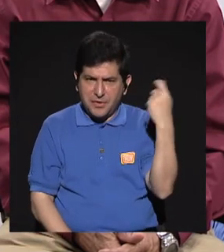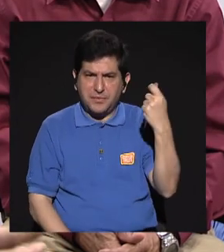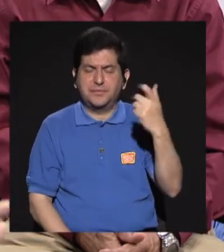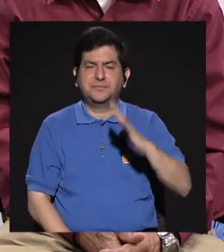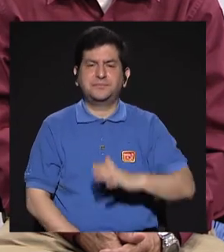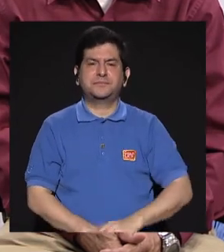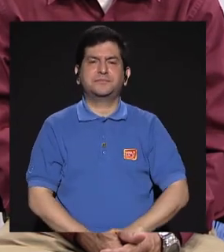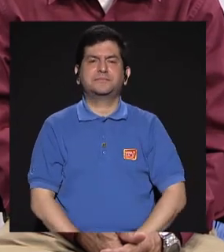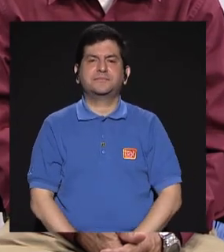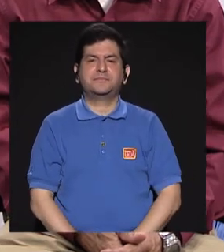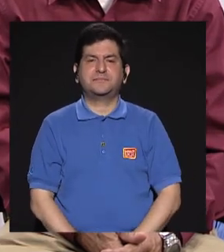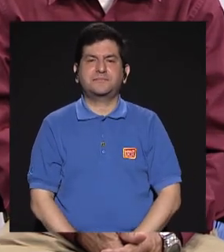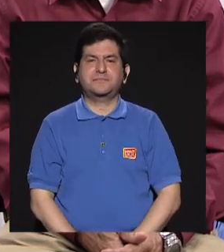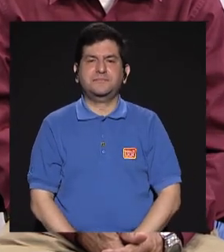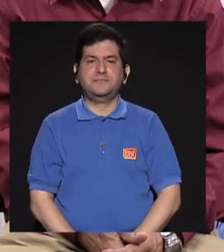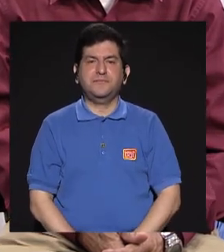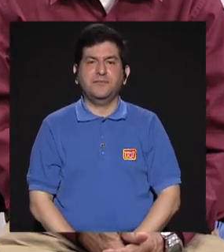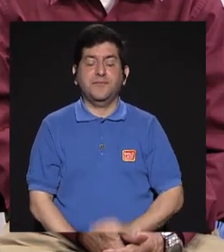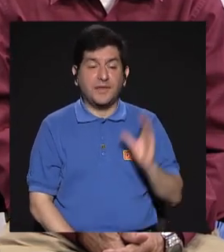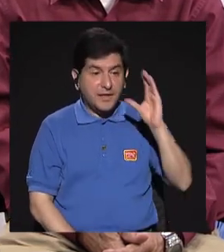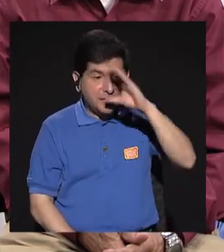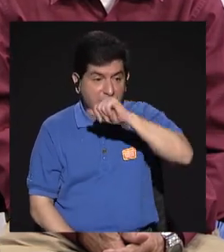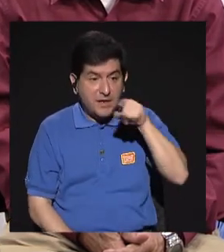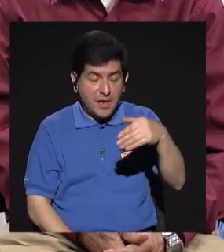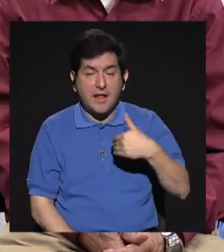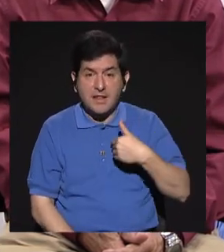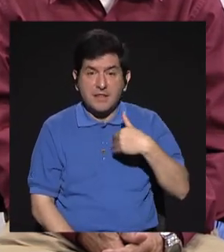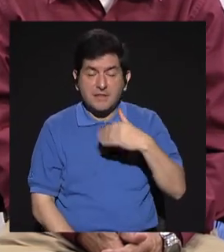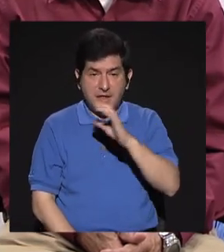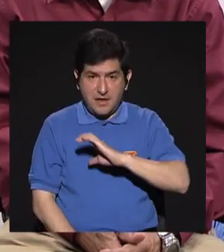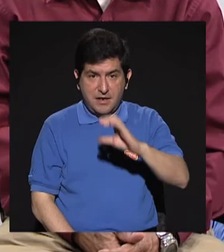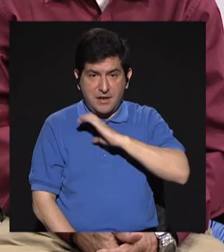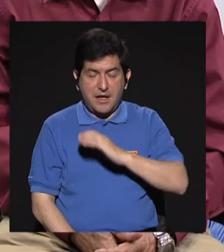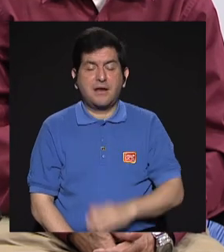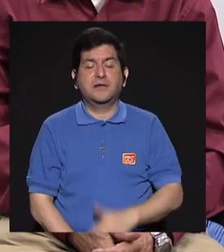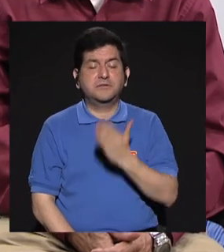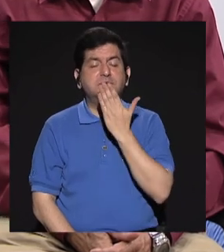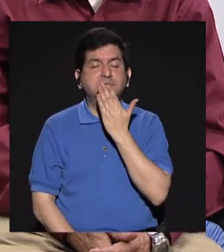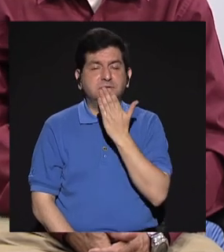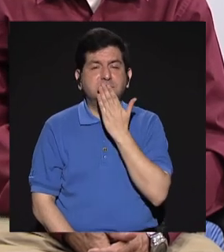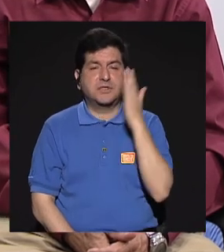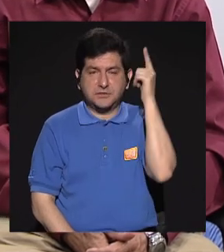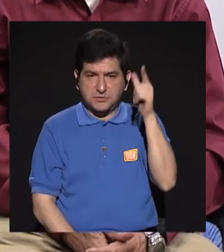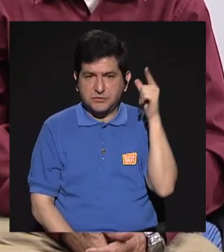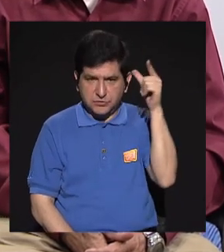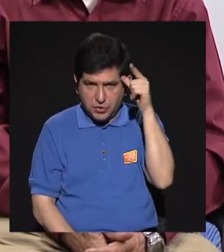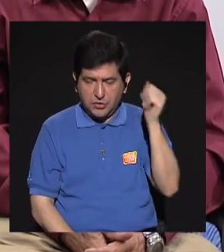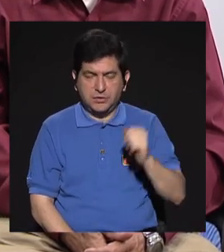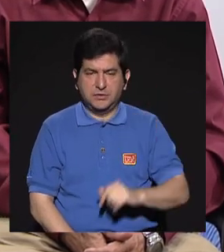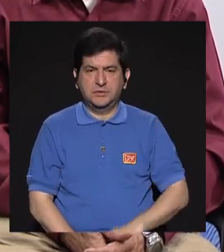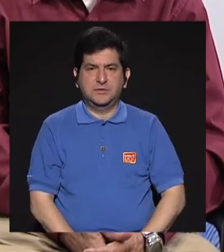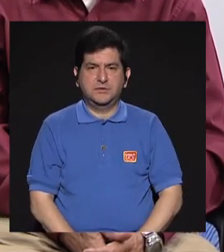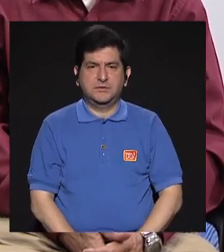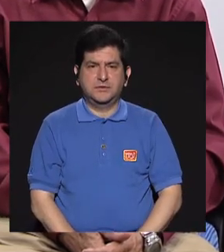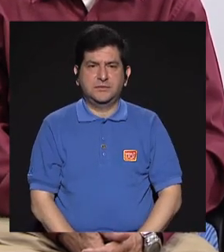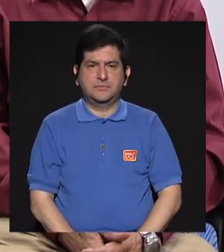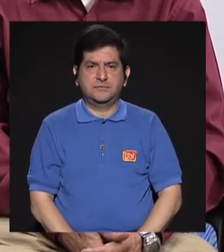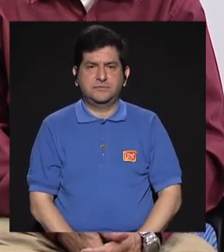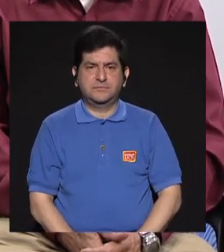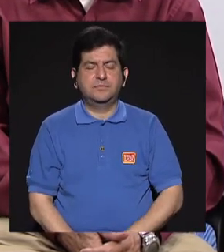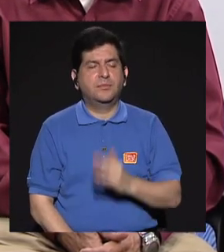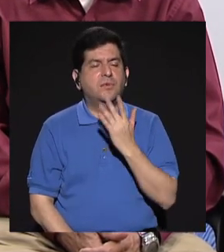visto en guanacaste por ejemplo bueno entonces si vemos que él tiene rasgos indígenas obviamente y